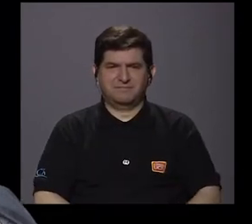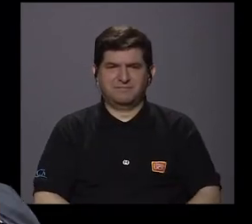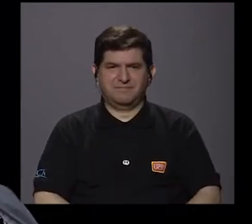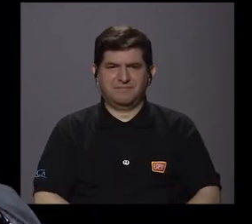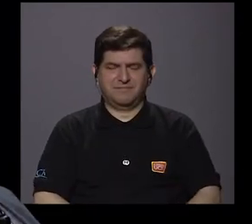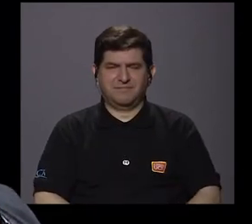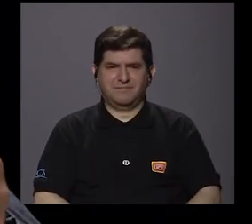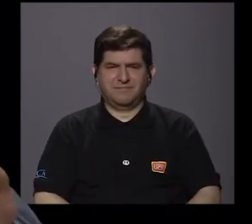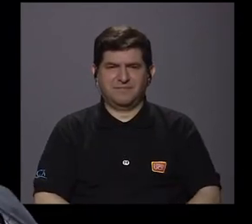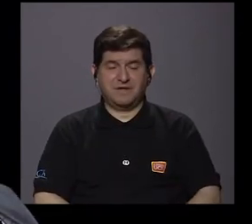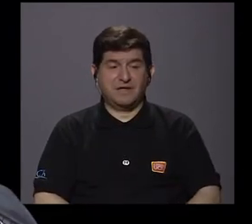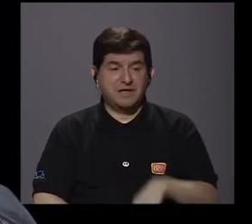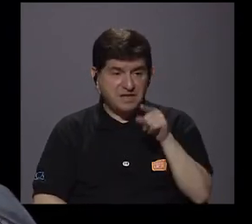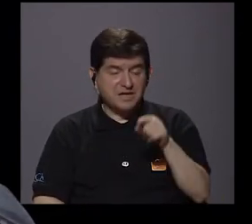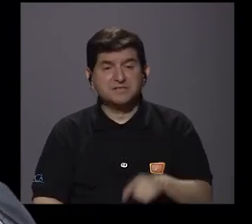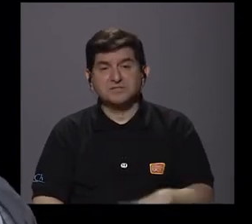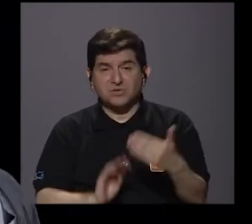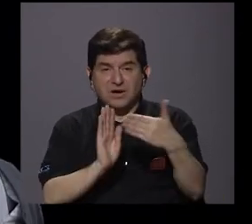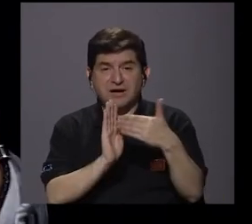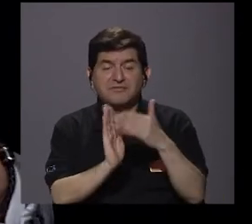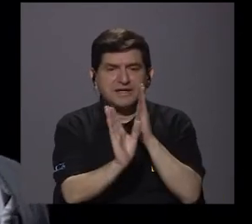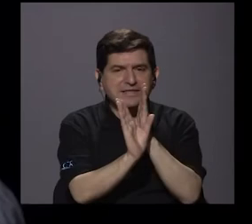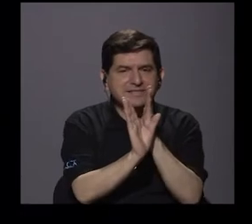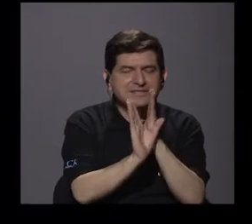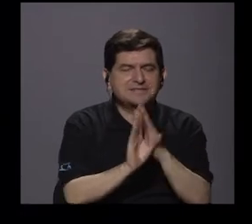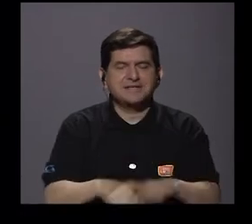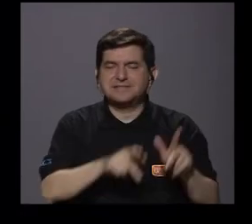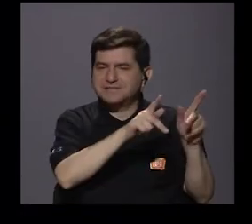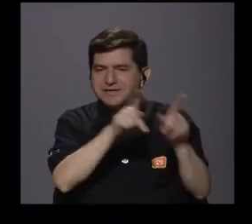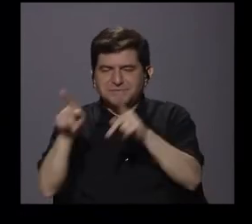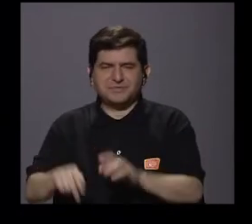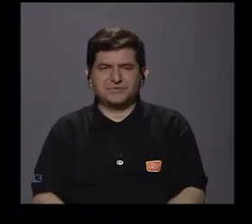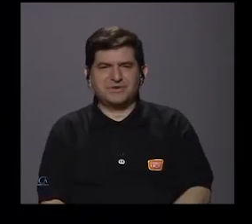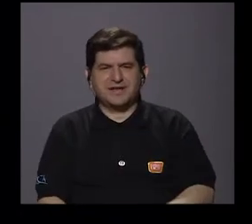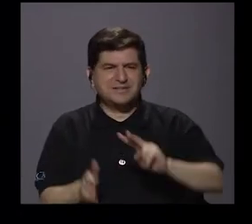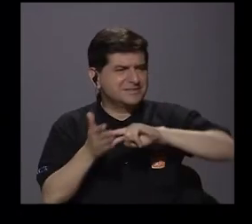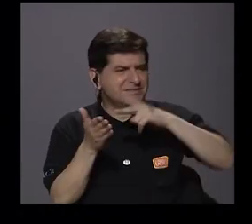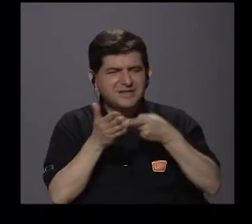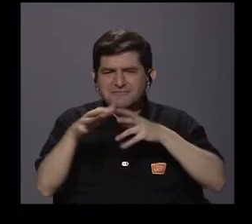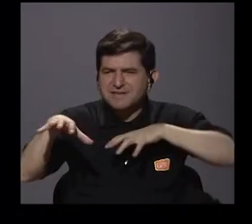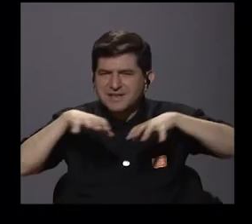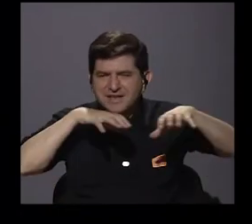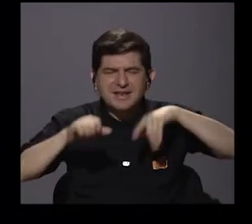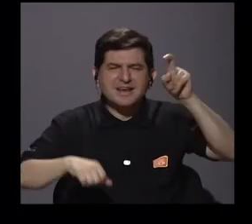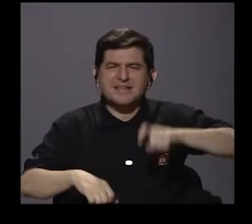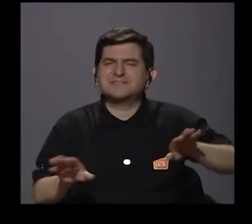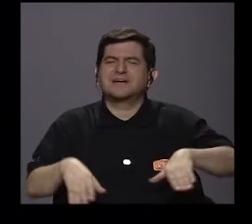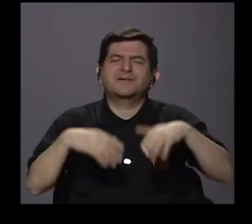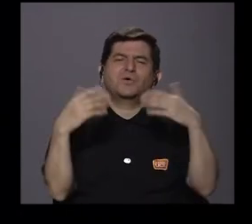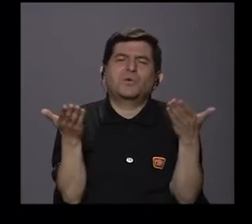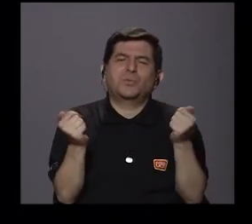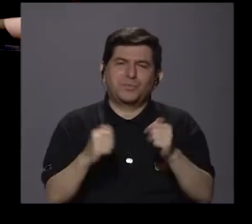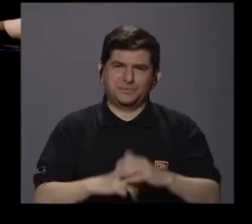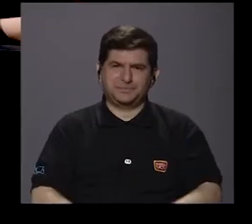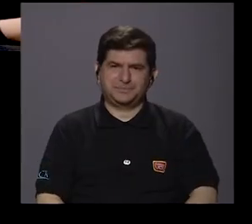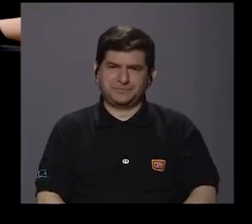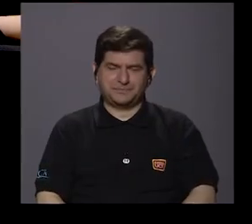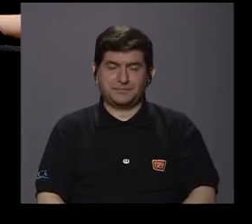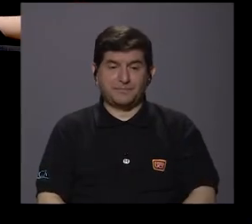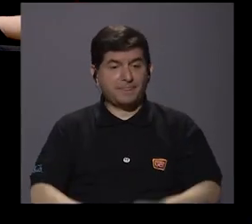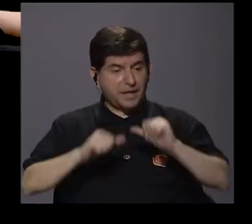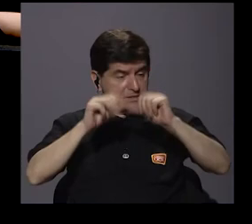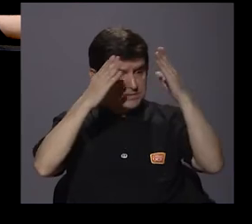que tiene un acaecer psíquico sobre la gente. ¿Cómo puede definir usted ese activismo necesario?